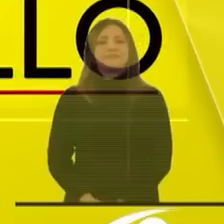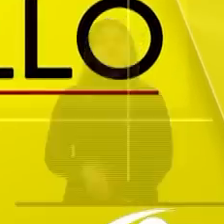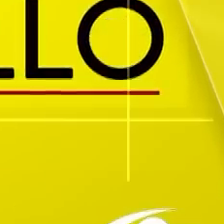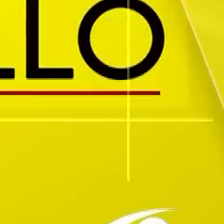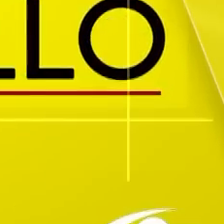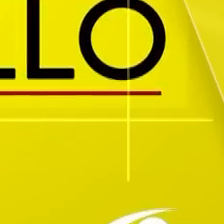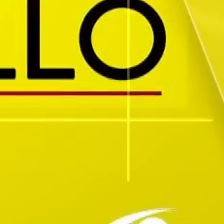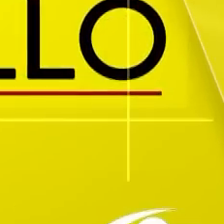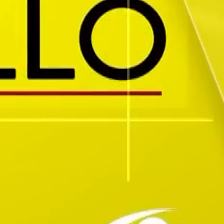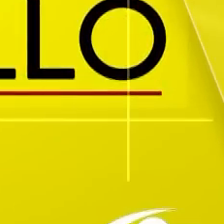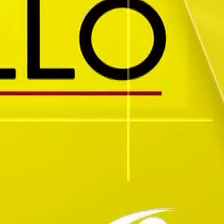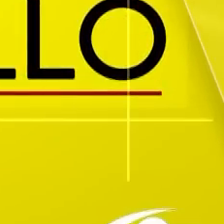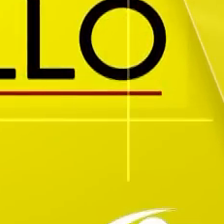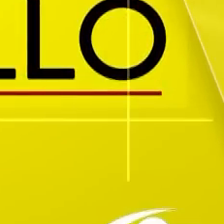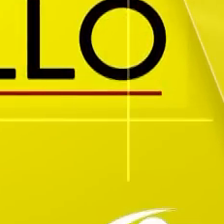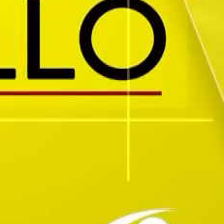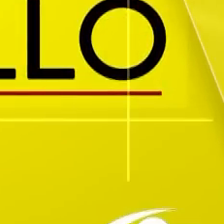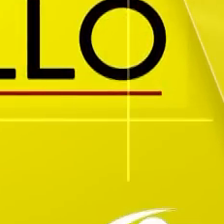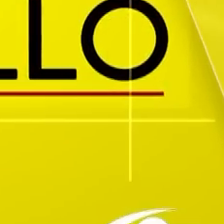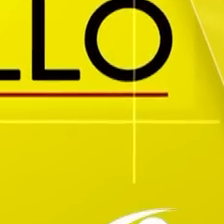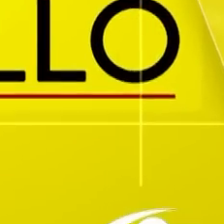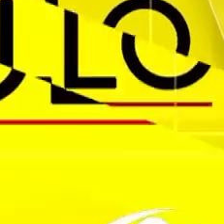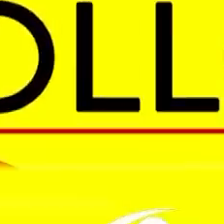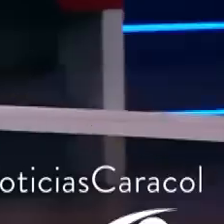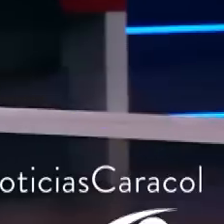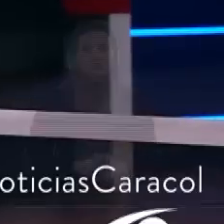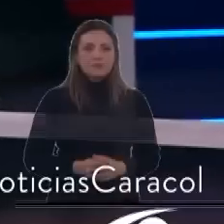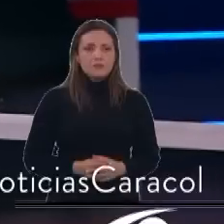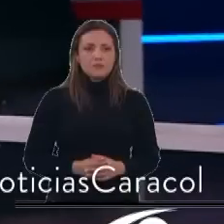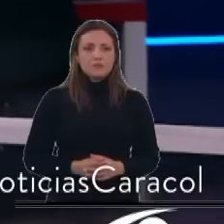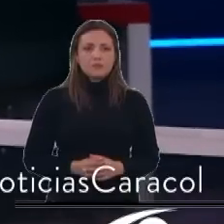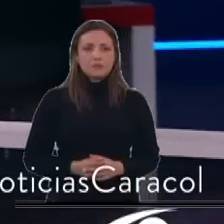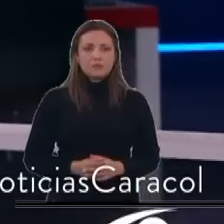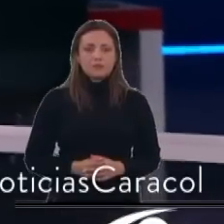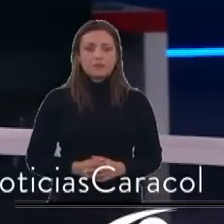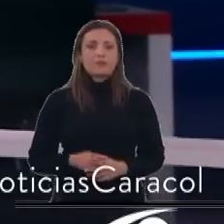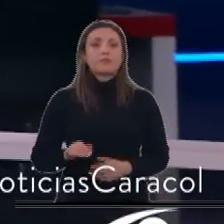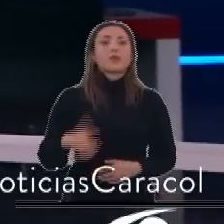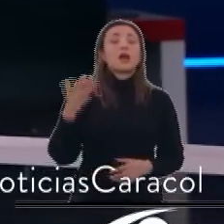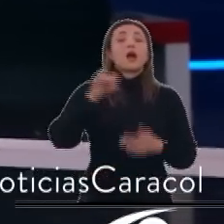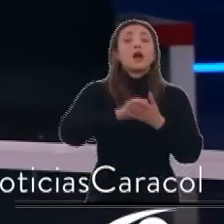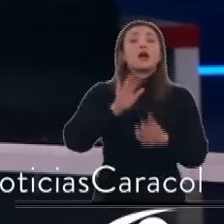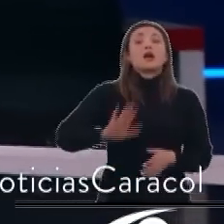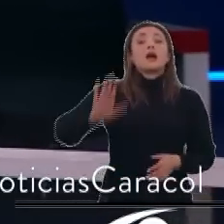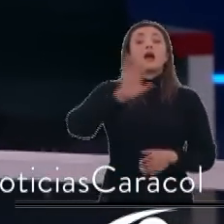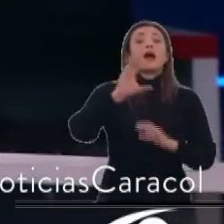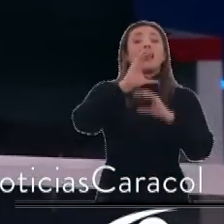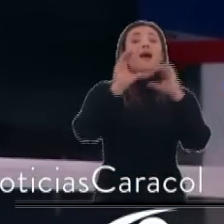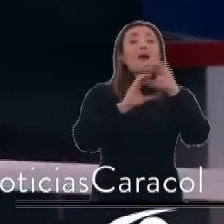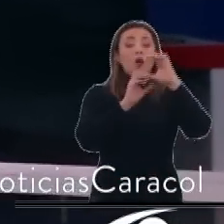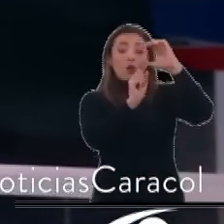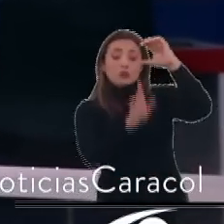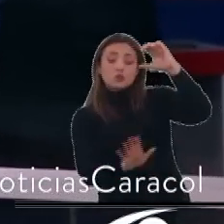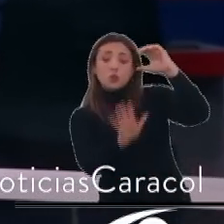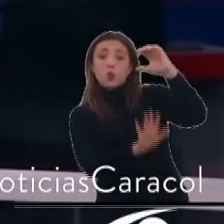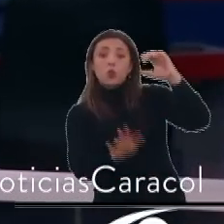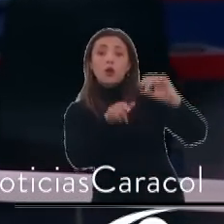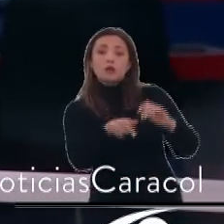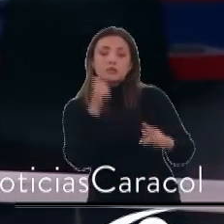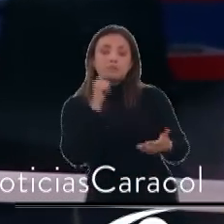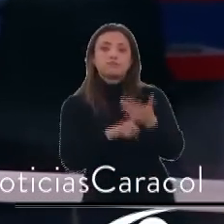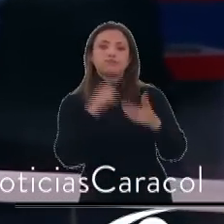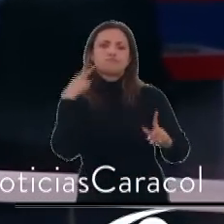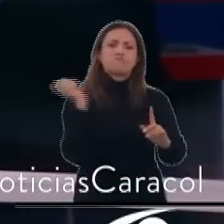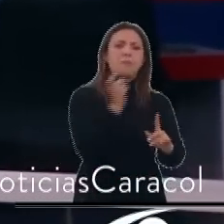noticia en desarrollo en Noticias Caracol. El sur del departamento del Cauca fue escenario de una masacre en la que